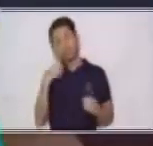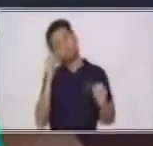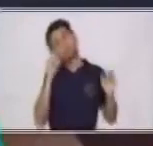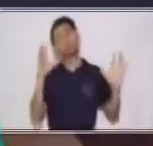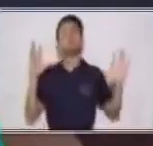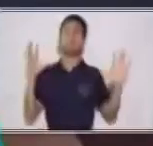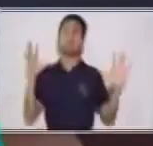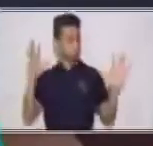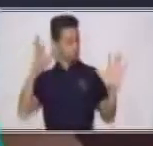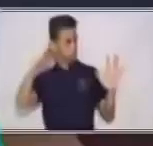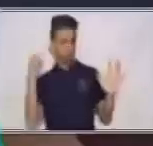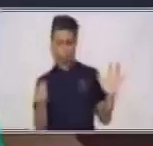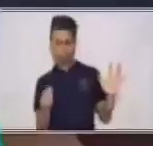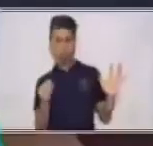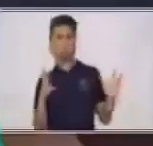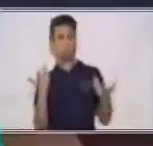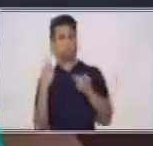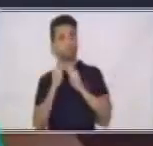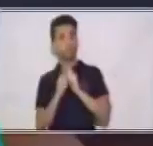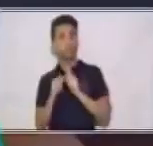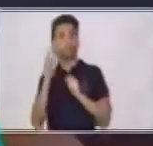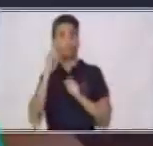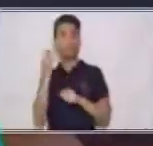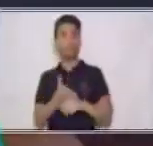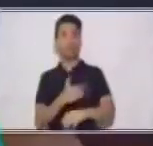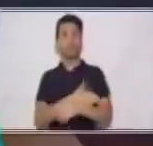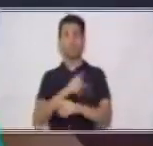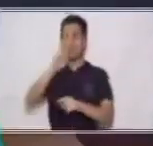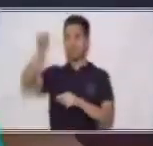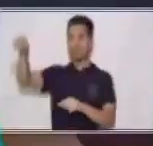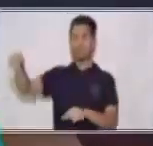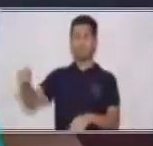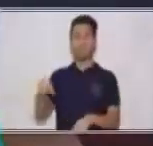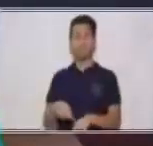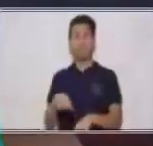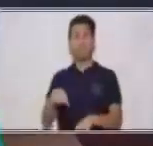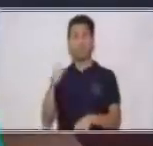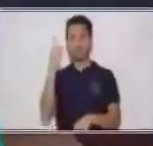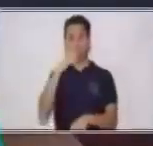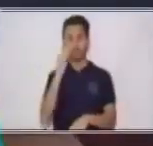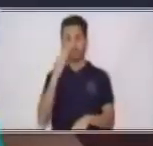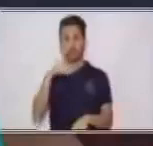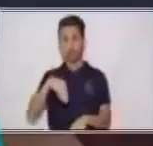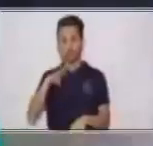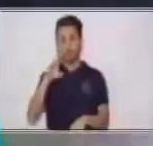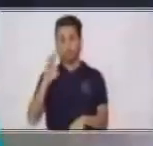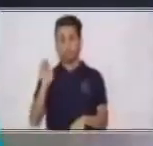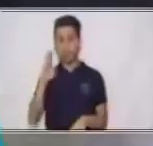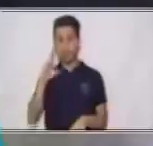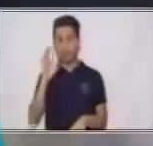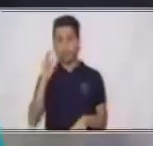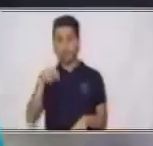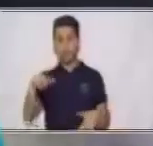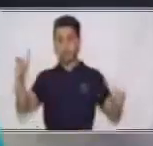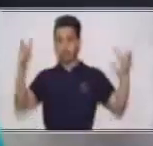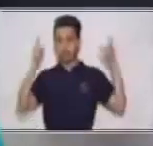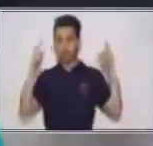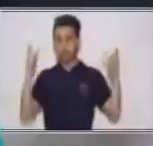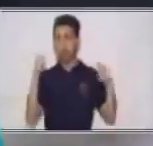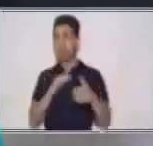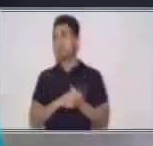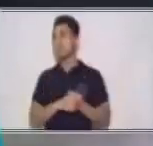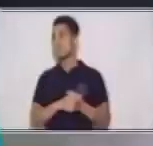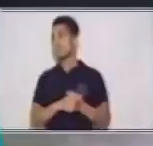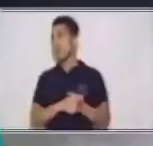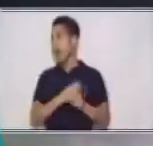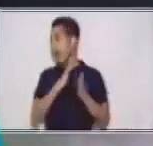trencitas. Entonces, ¿qué pueden ustedes hablar de esto o de alguna experiencia que hayamos o hayan tenido también? Y así